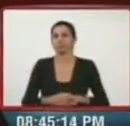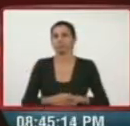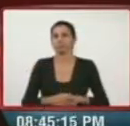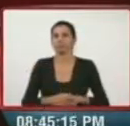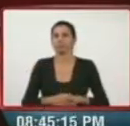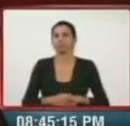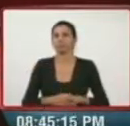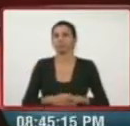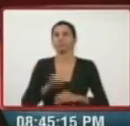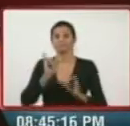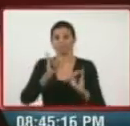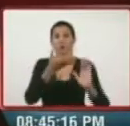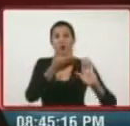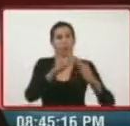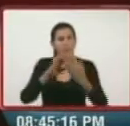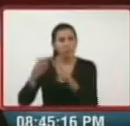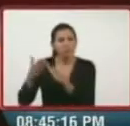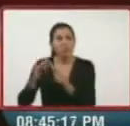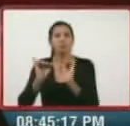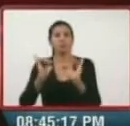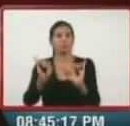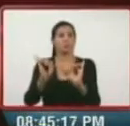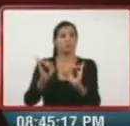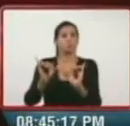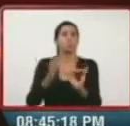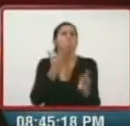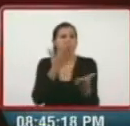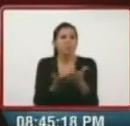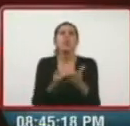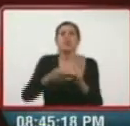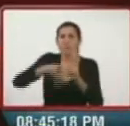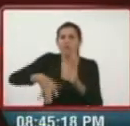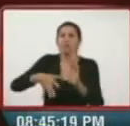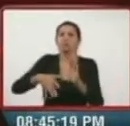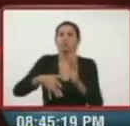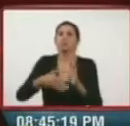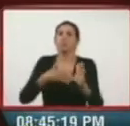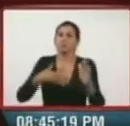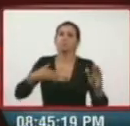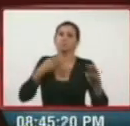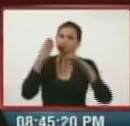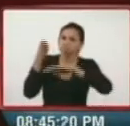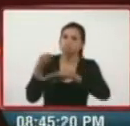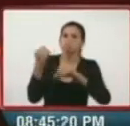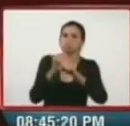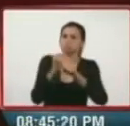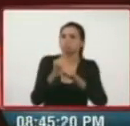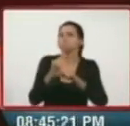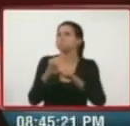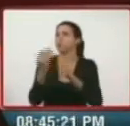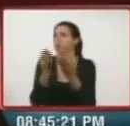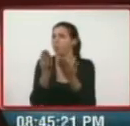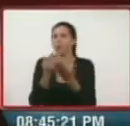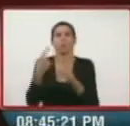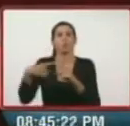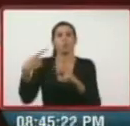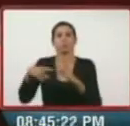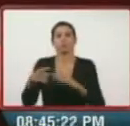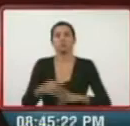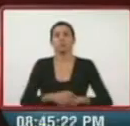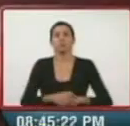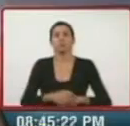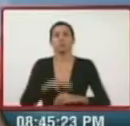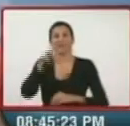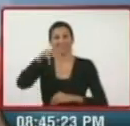tal es la comunidad, la sociedad como tal, que exigía su derecho al libre tránsito. Pero es importante destacar esto, Marial. En el